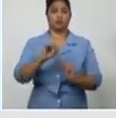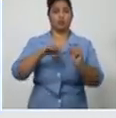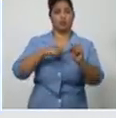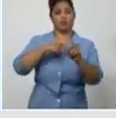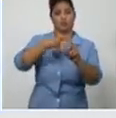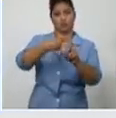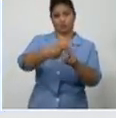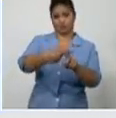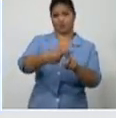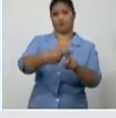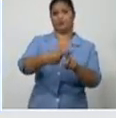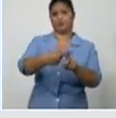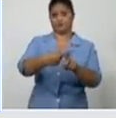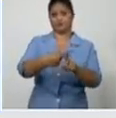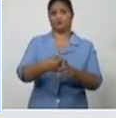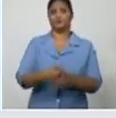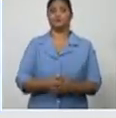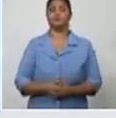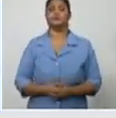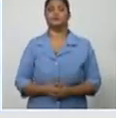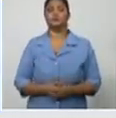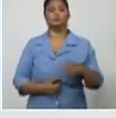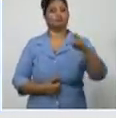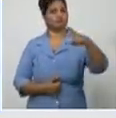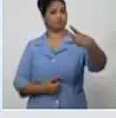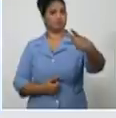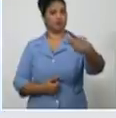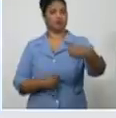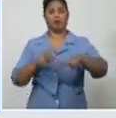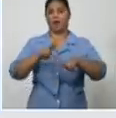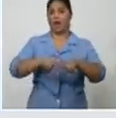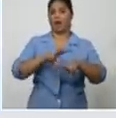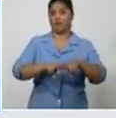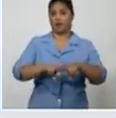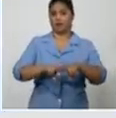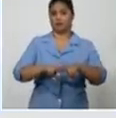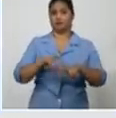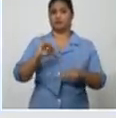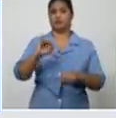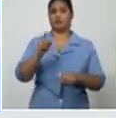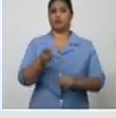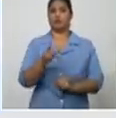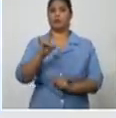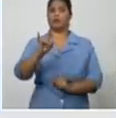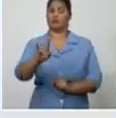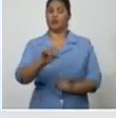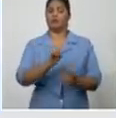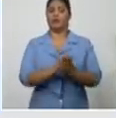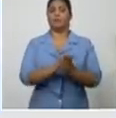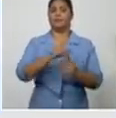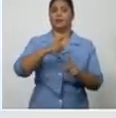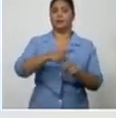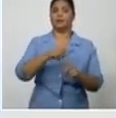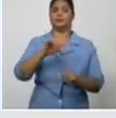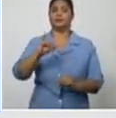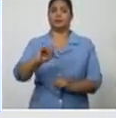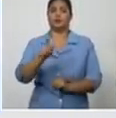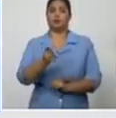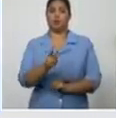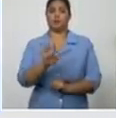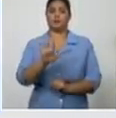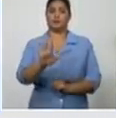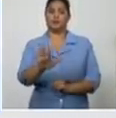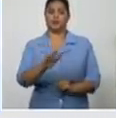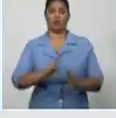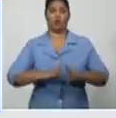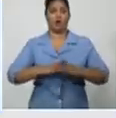COVID. Le sigue La Habana con el 6,9%, Matanzas con el 6,5%, Granma con